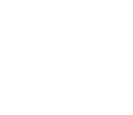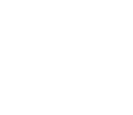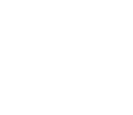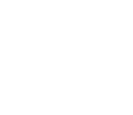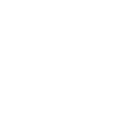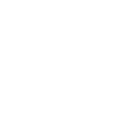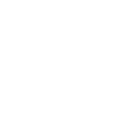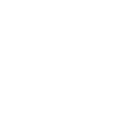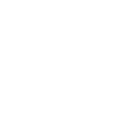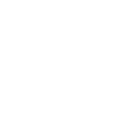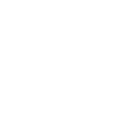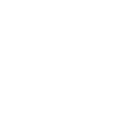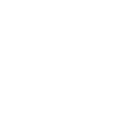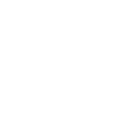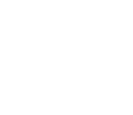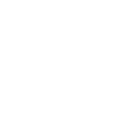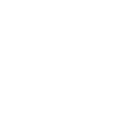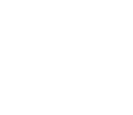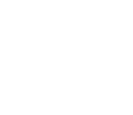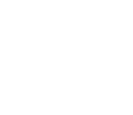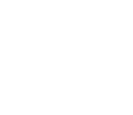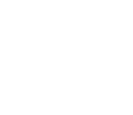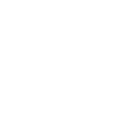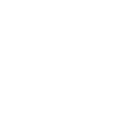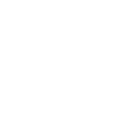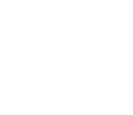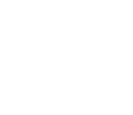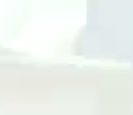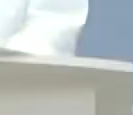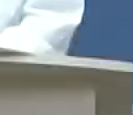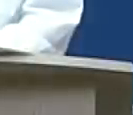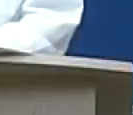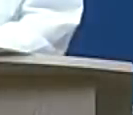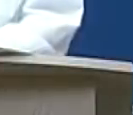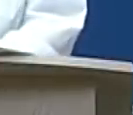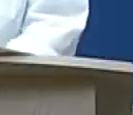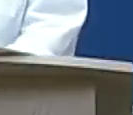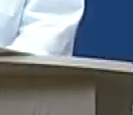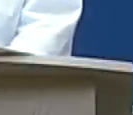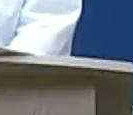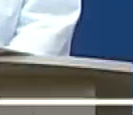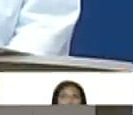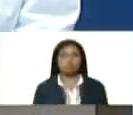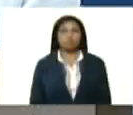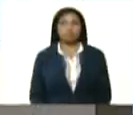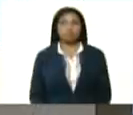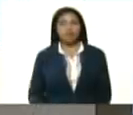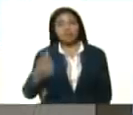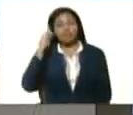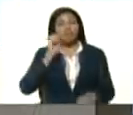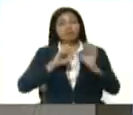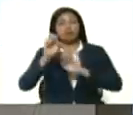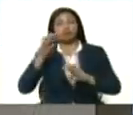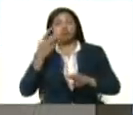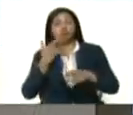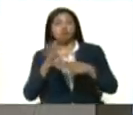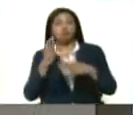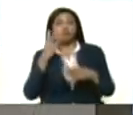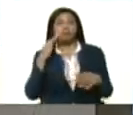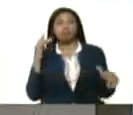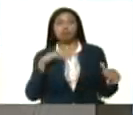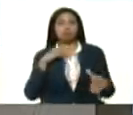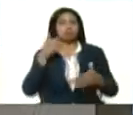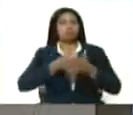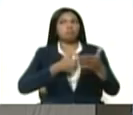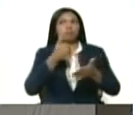9 personas fallecidas. En cuanto a la fecha de diagnóstico, a pesar de que en estos momentos persistimos con